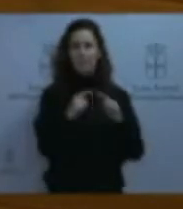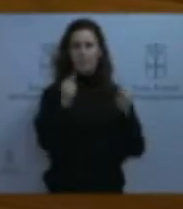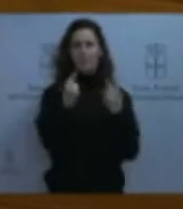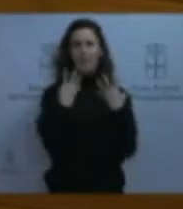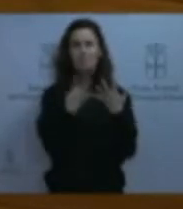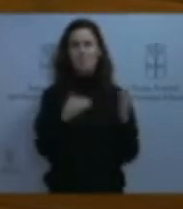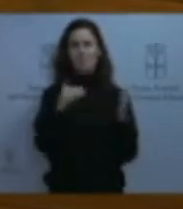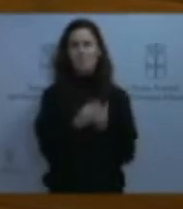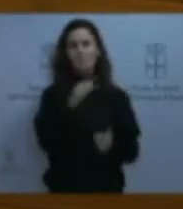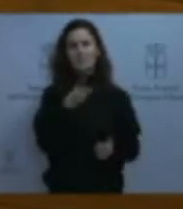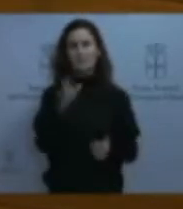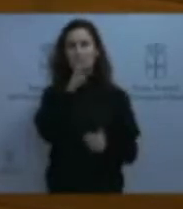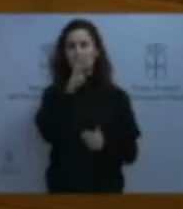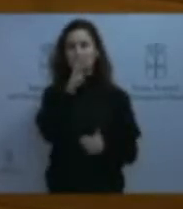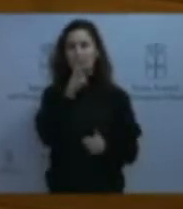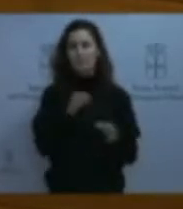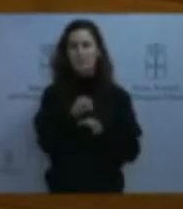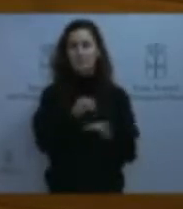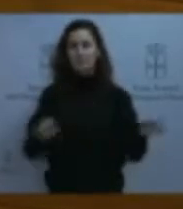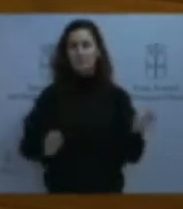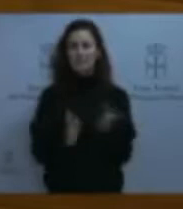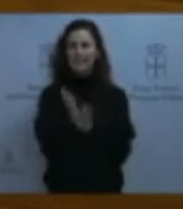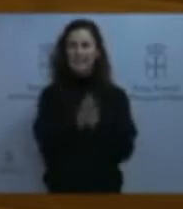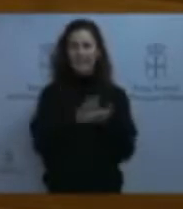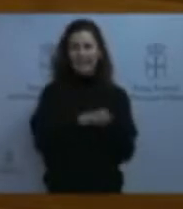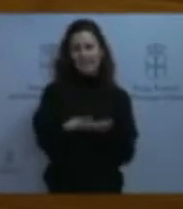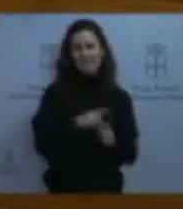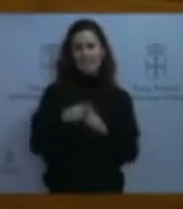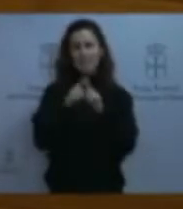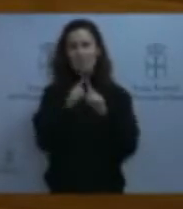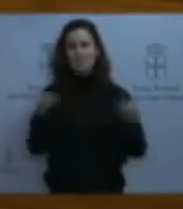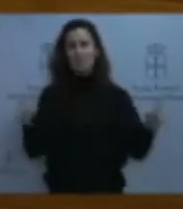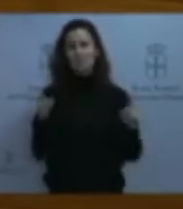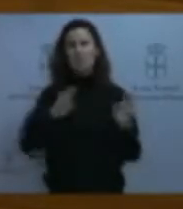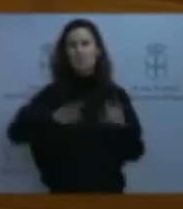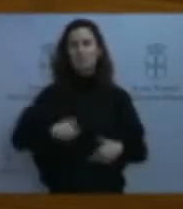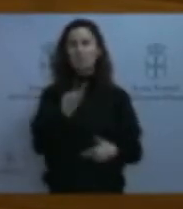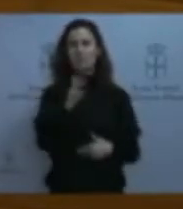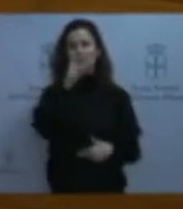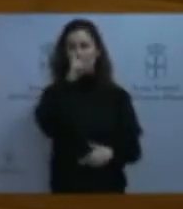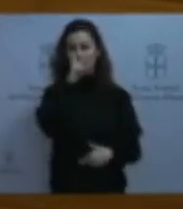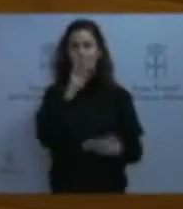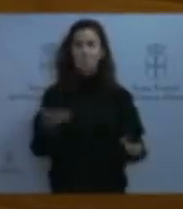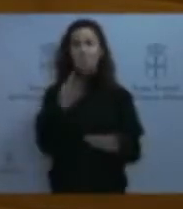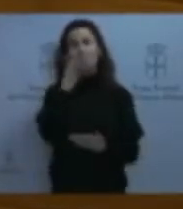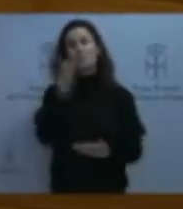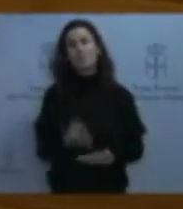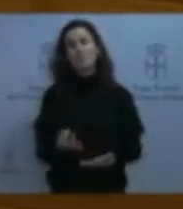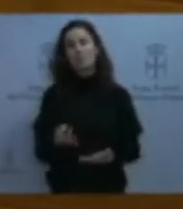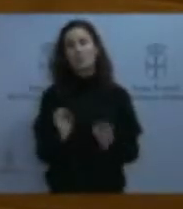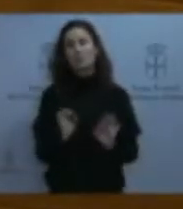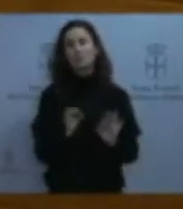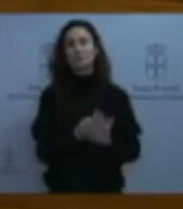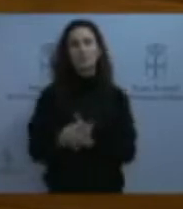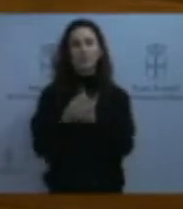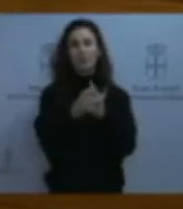9.300 hectáreas quemadas de media anual en los últimos 20 años. Pues seguramente que habrá que poner en relación